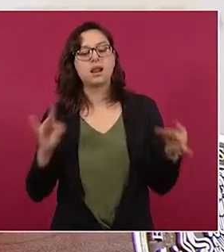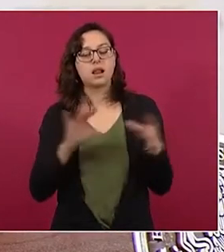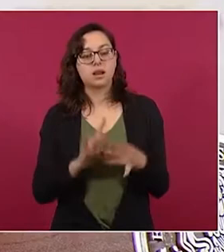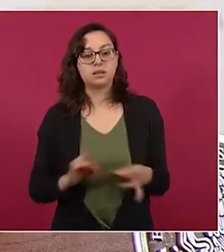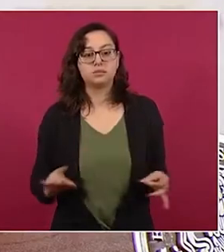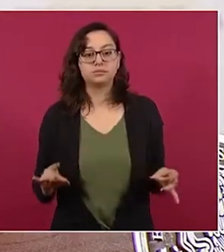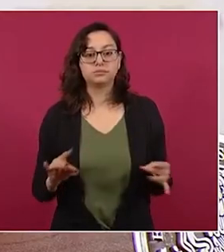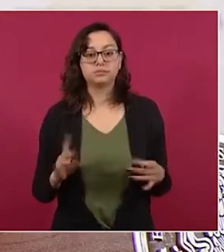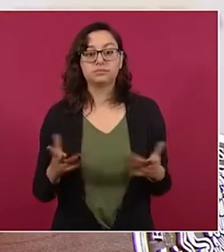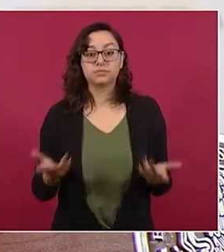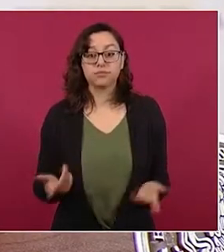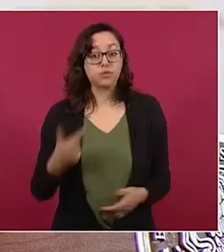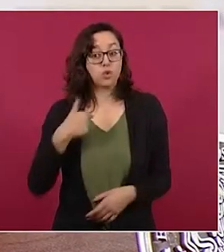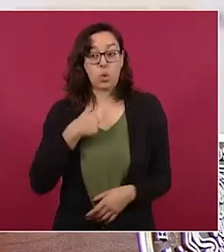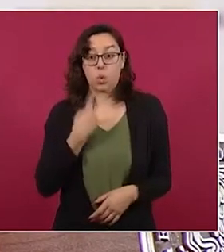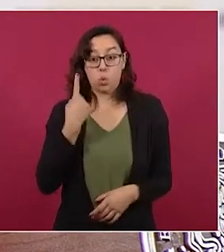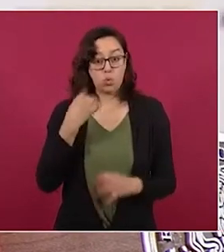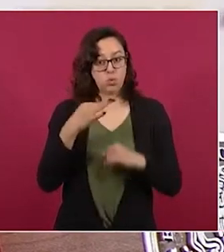Ni nada más faltaba yo.